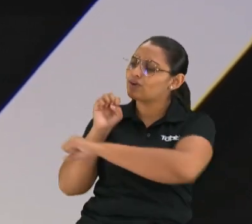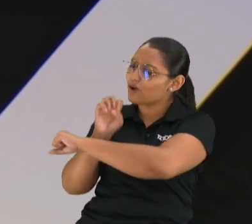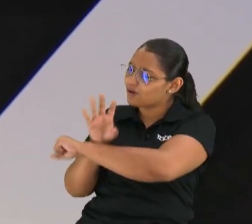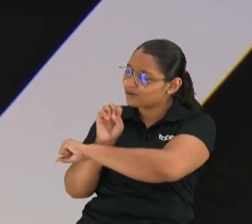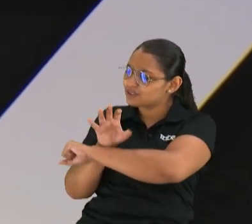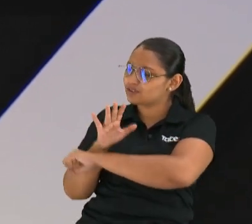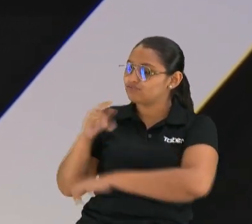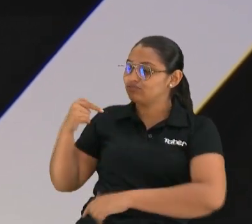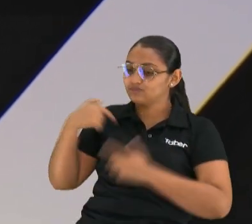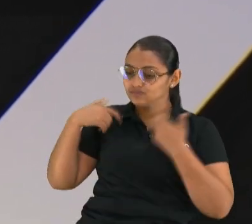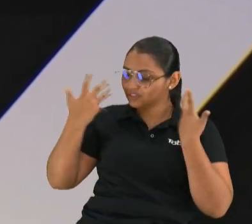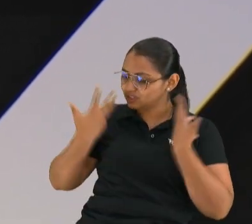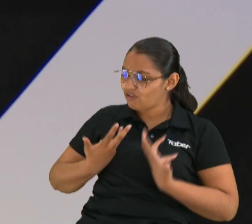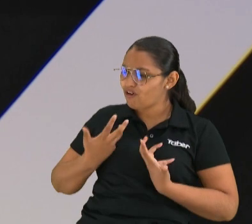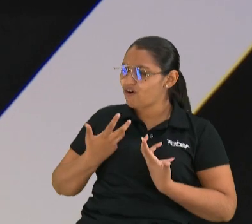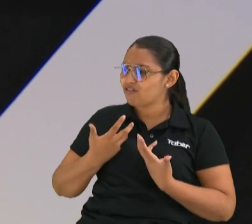no es científico